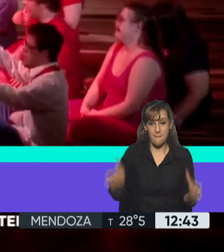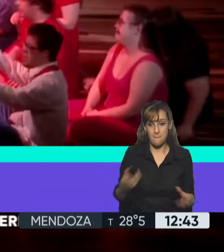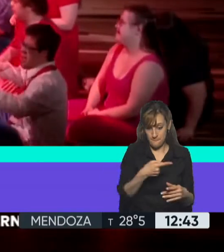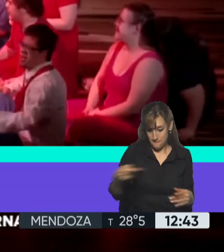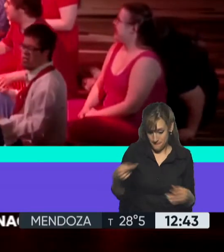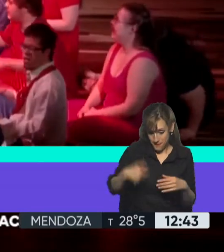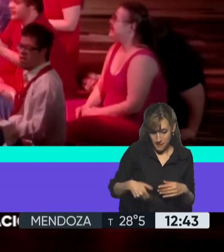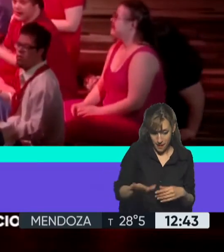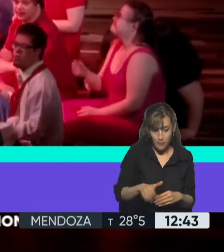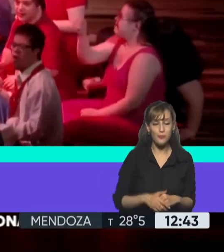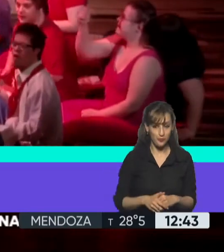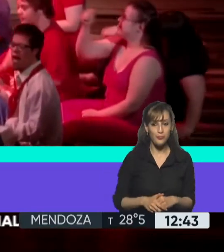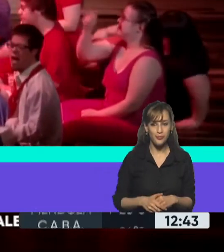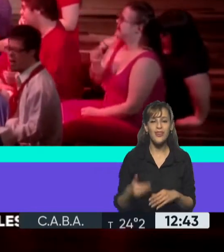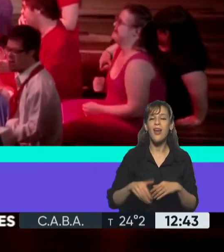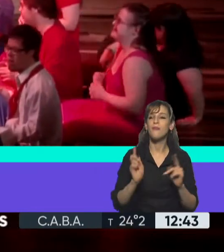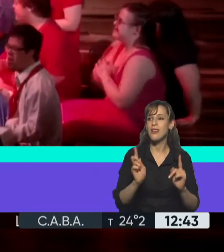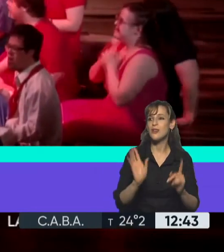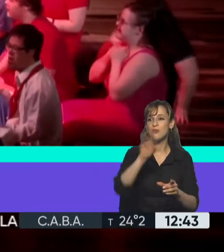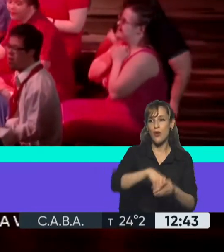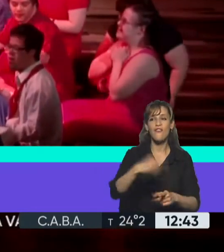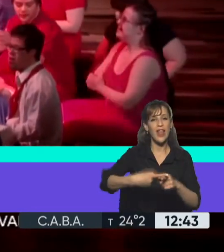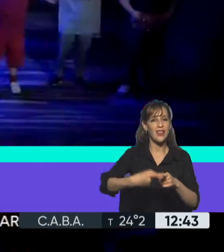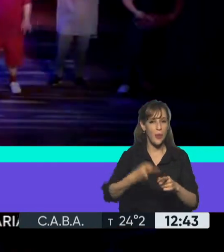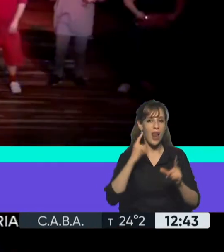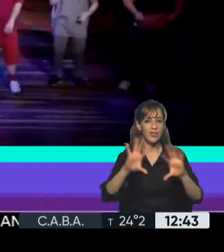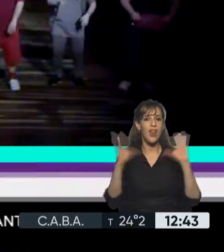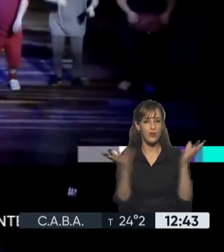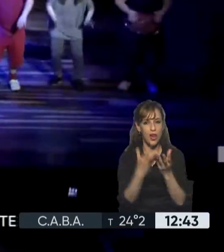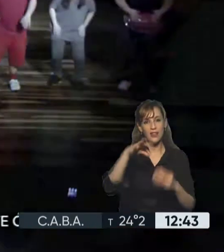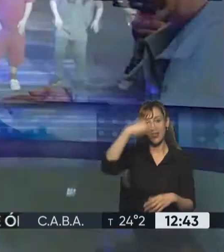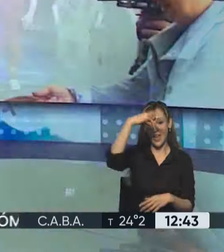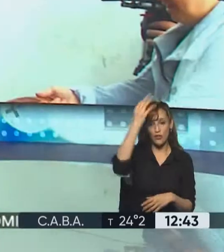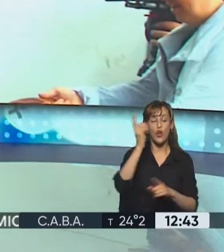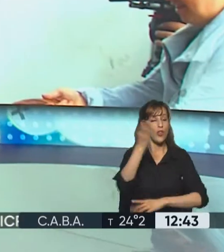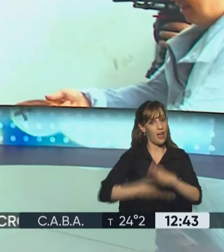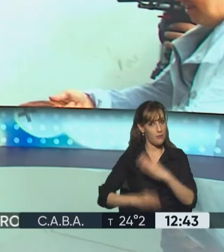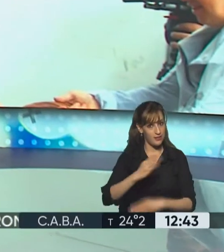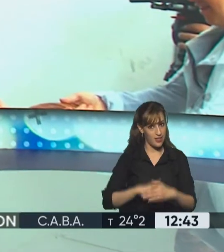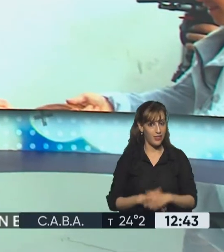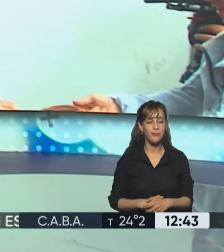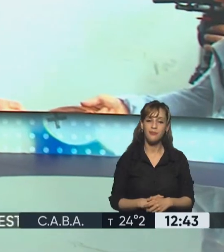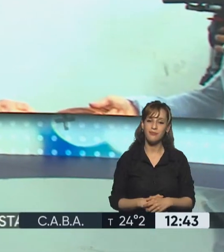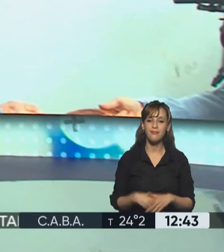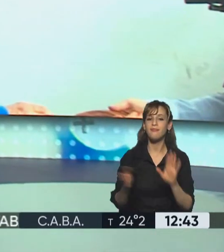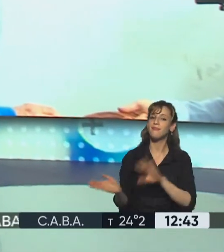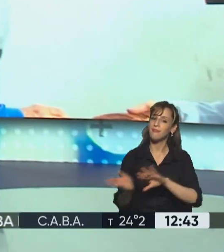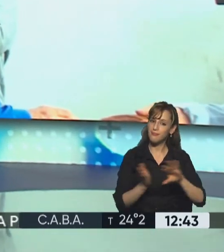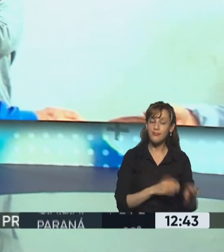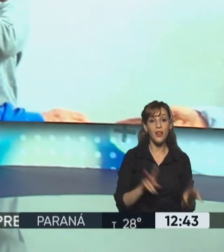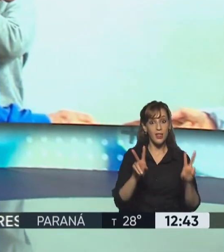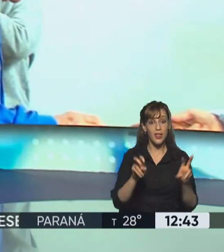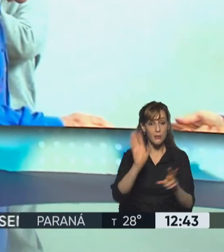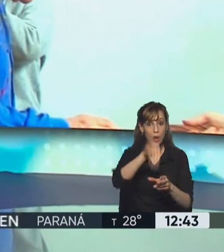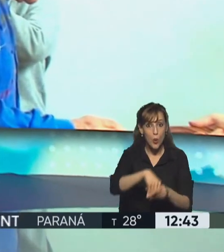por comenzar, van a ser parte de esta edición del Festival Internacional de Teatro y Discapacidad. Y hablando de la inclusión,